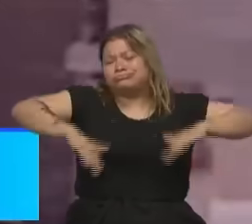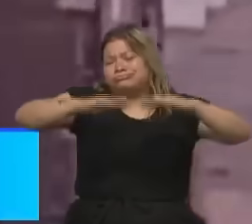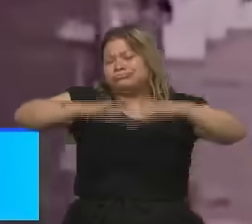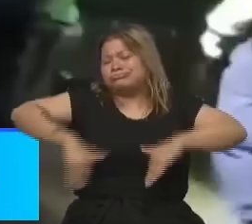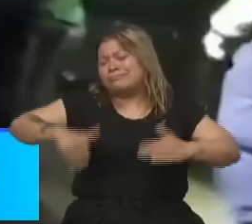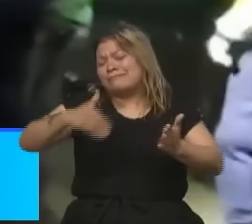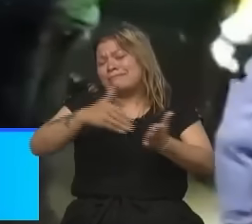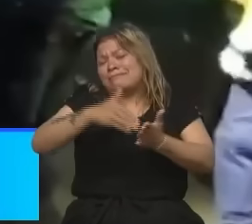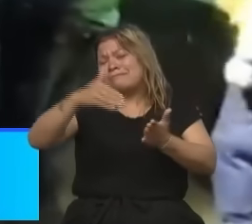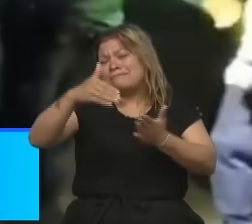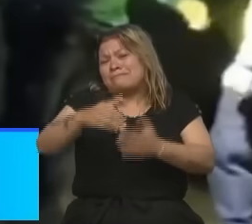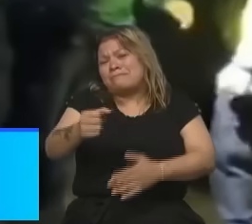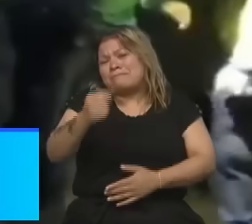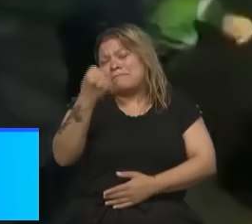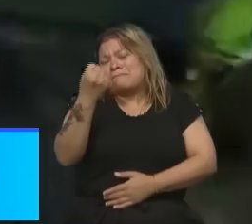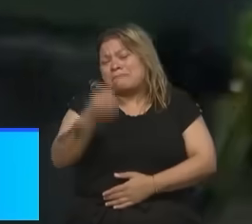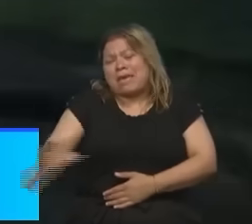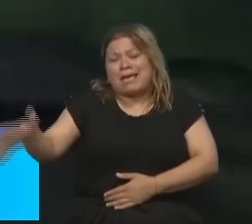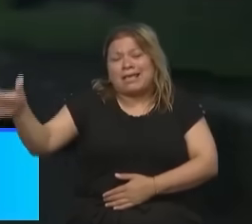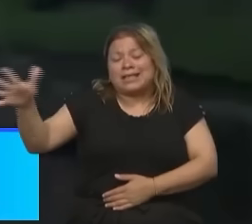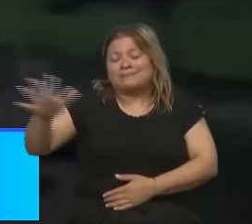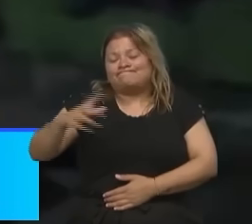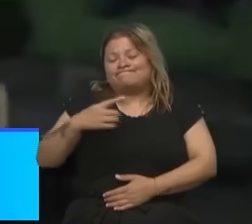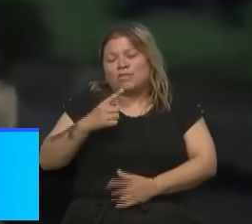es infinita.